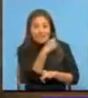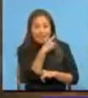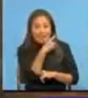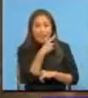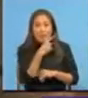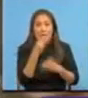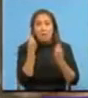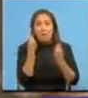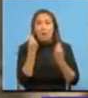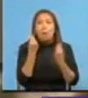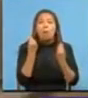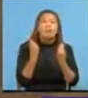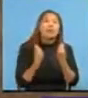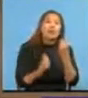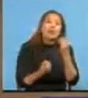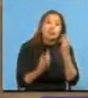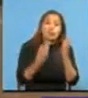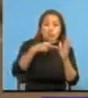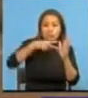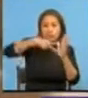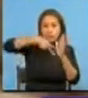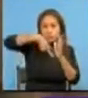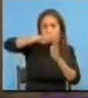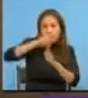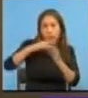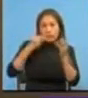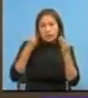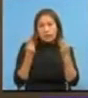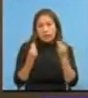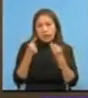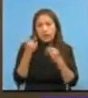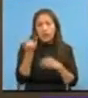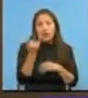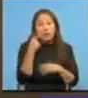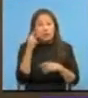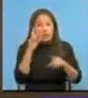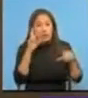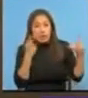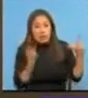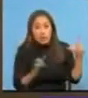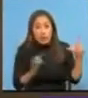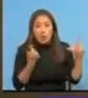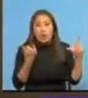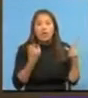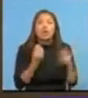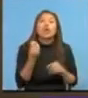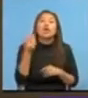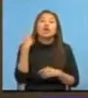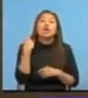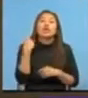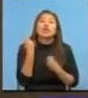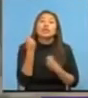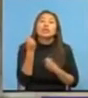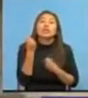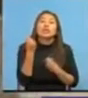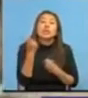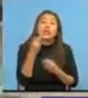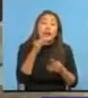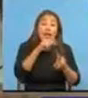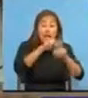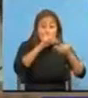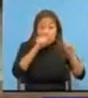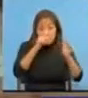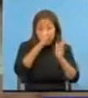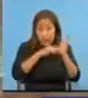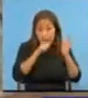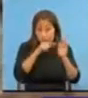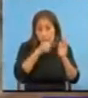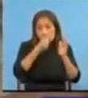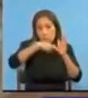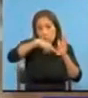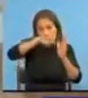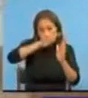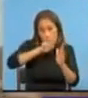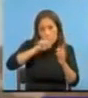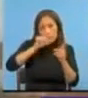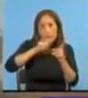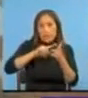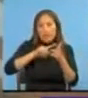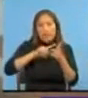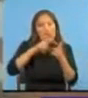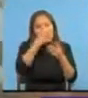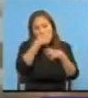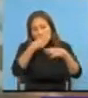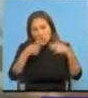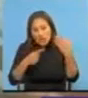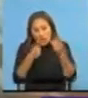a los aumentos que considerablemente se han hecho observar en lo que tiene que ver con la harina y los productos que elaboran el